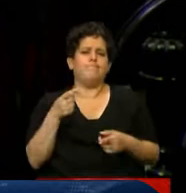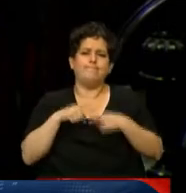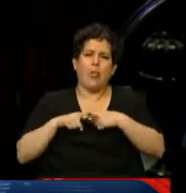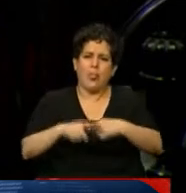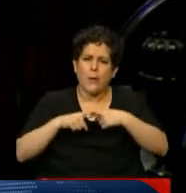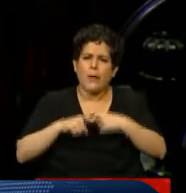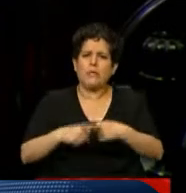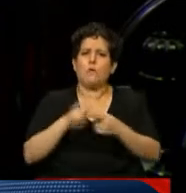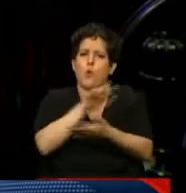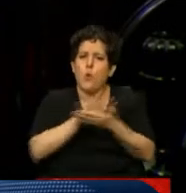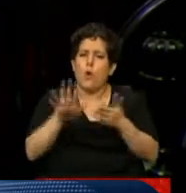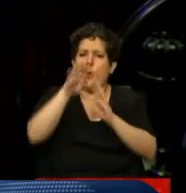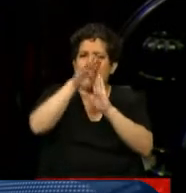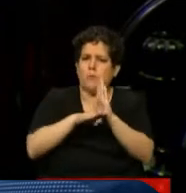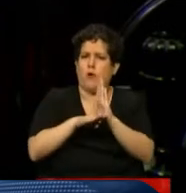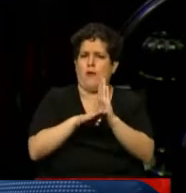el nuevo programa,